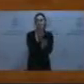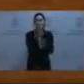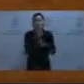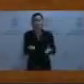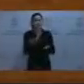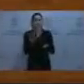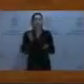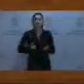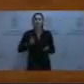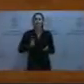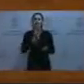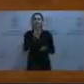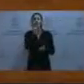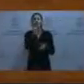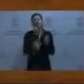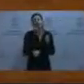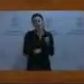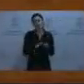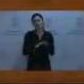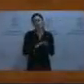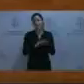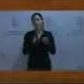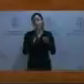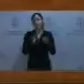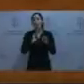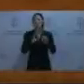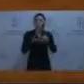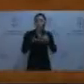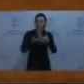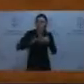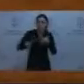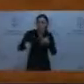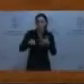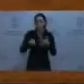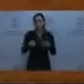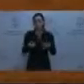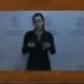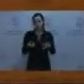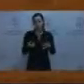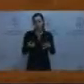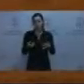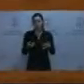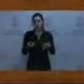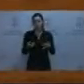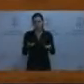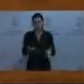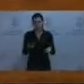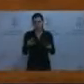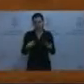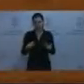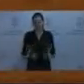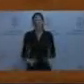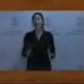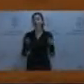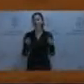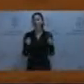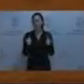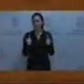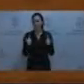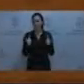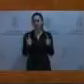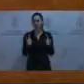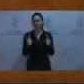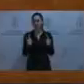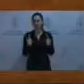muchas veces, fue un error. Pero hay otro 50%, señorías, de esa responsabilidad en la